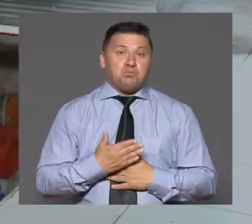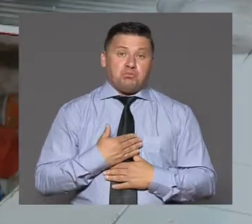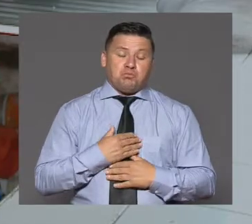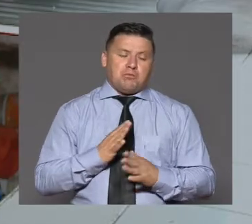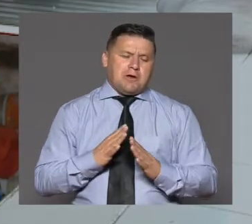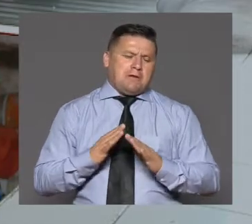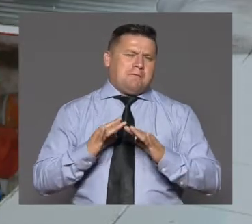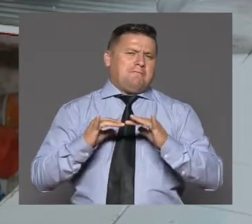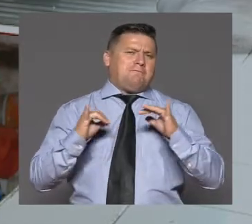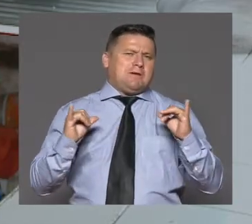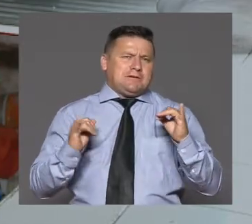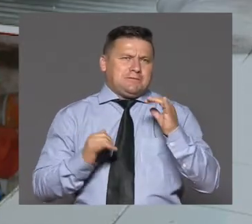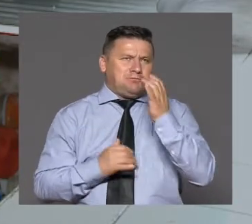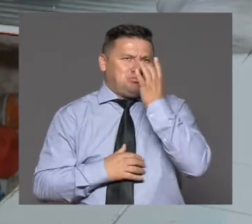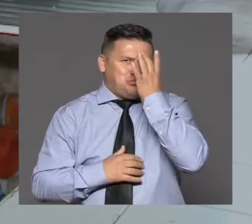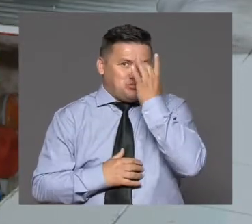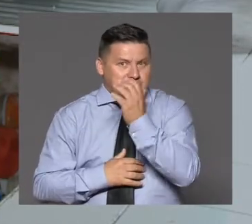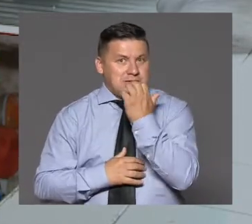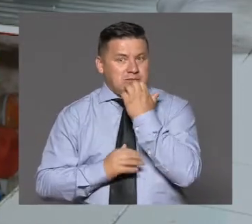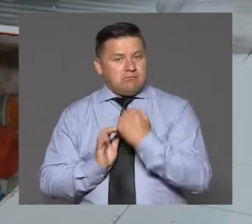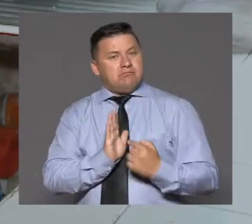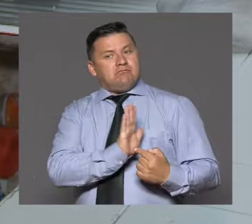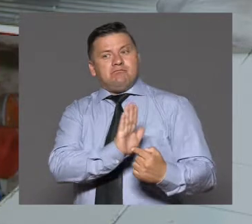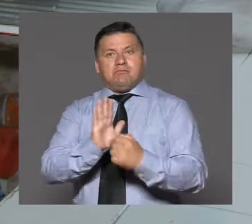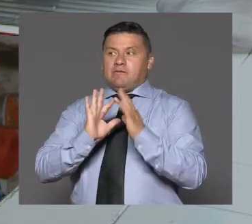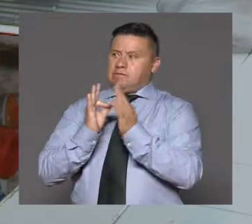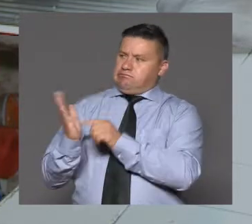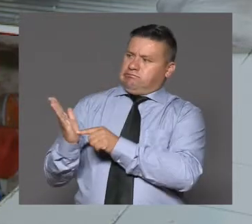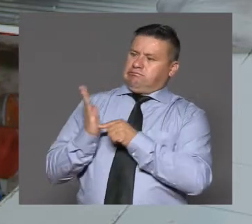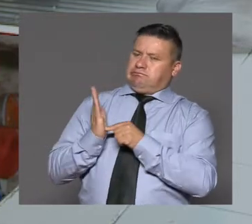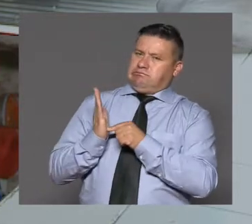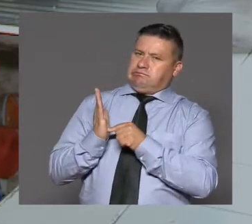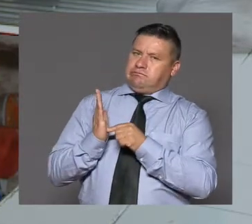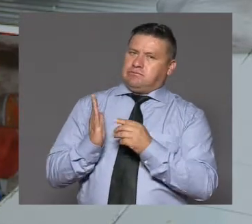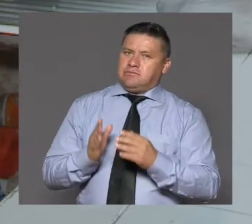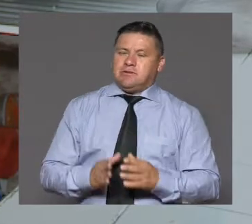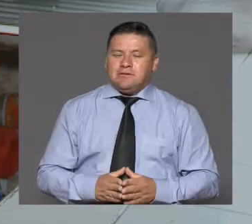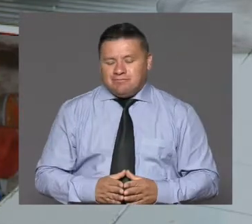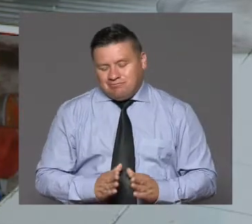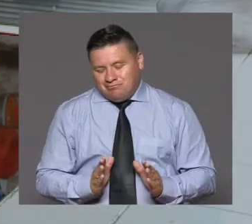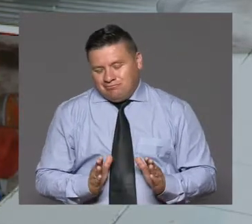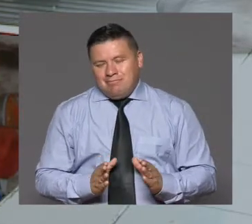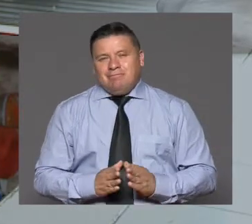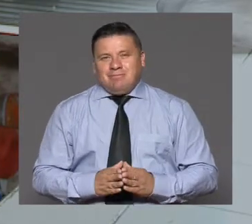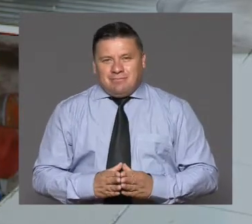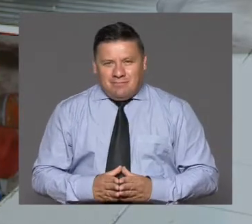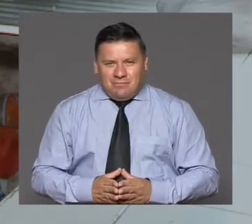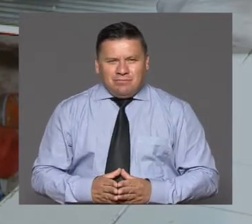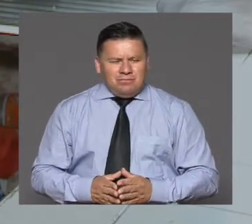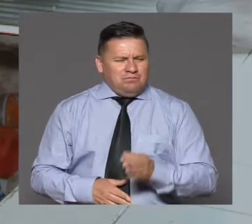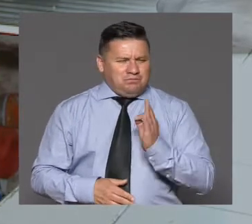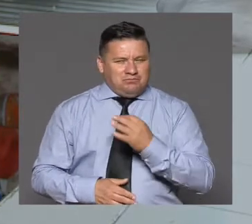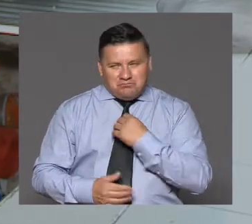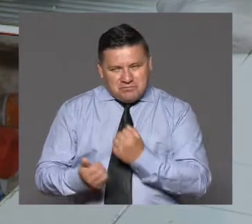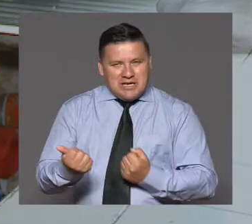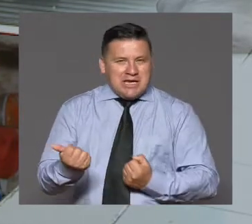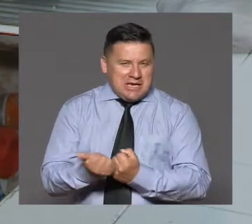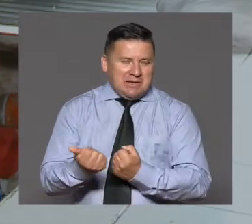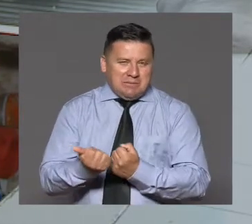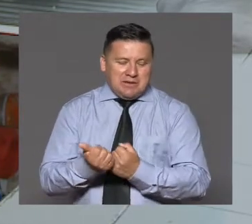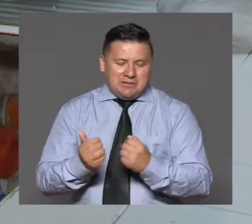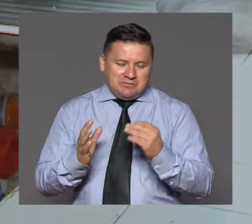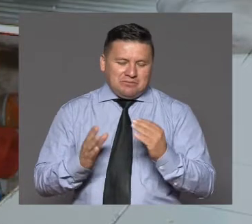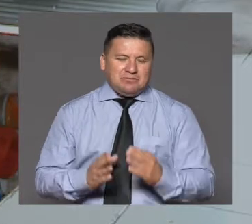muy feliz porque es un ejemplo para la familia. Pues siempre lo apoyo